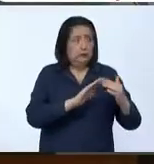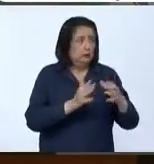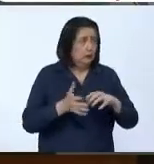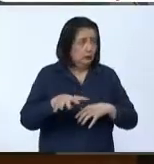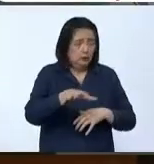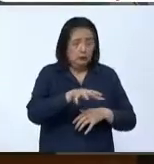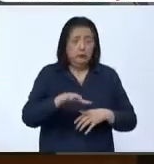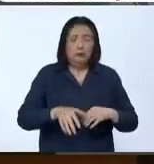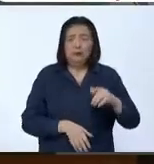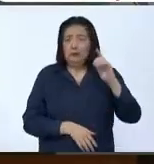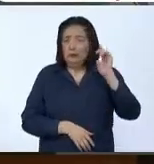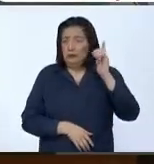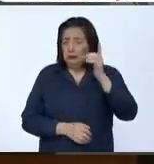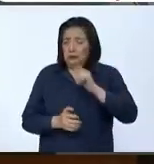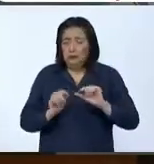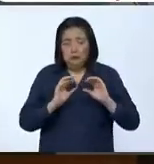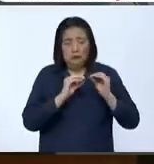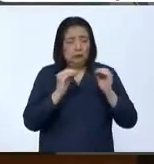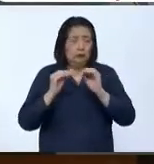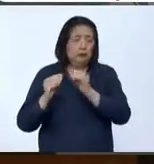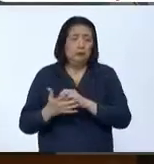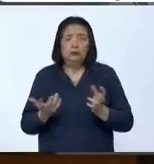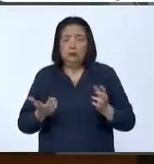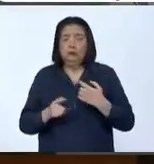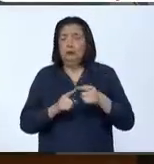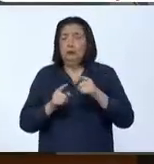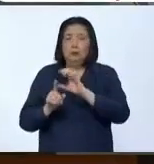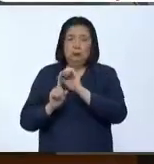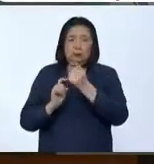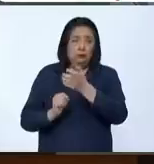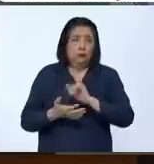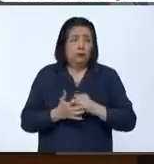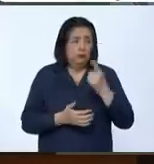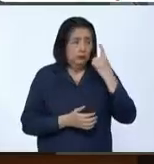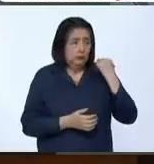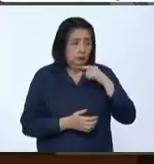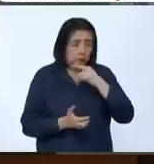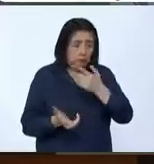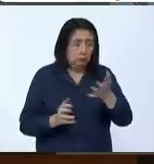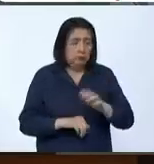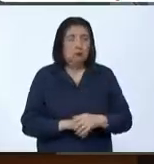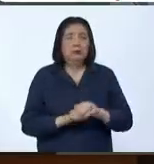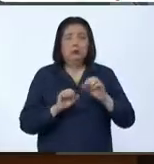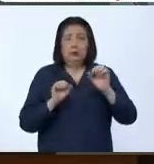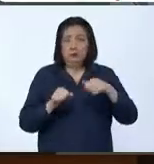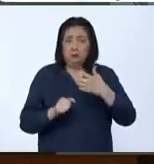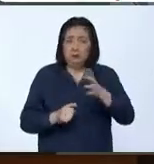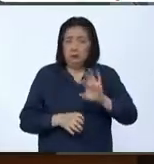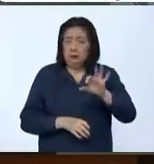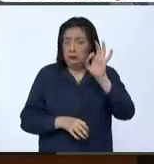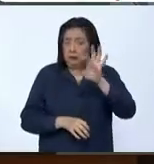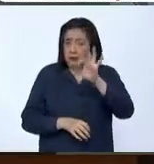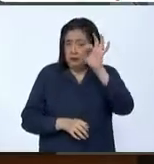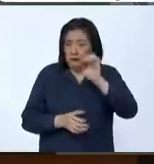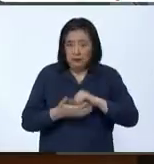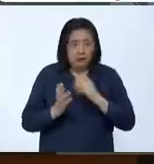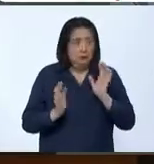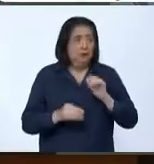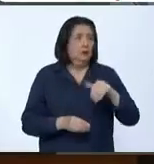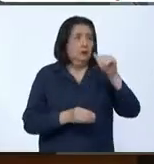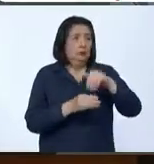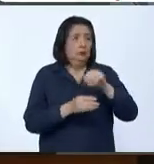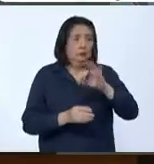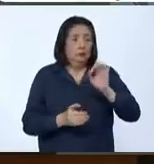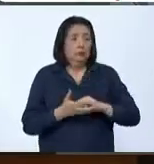y líderes de organizaciones de la sociedad civil mujeres que han sido elegidos democráticamente